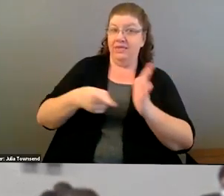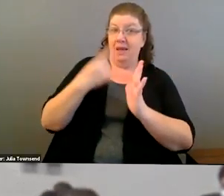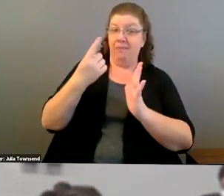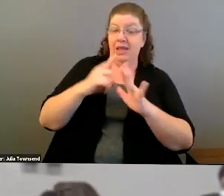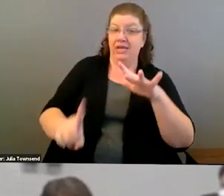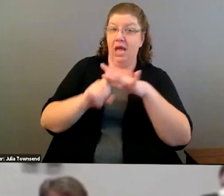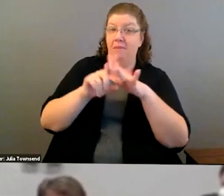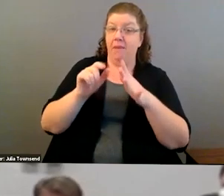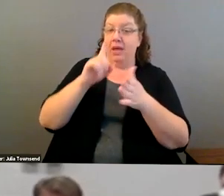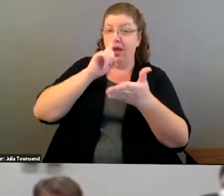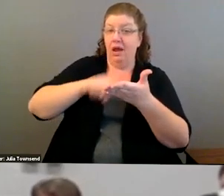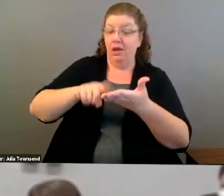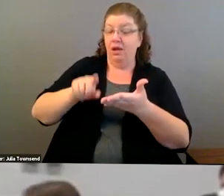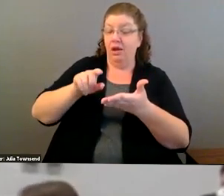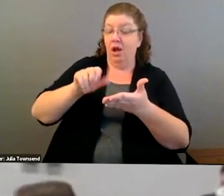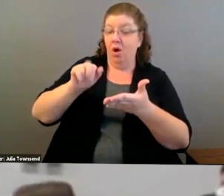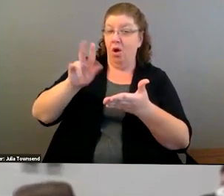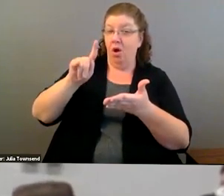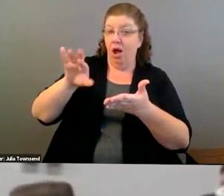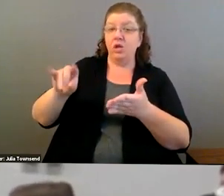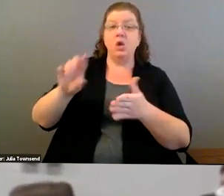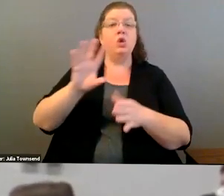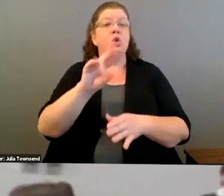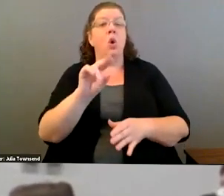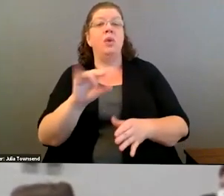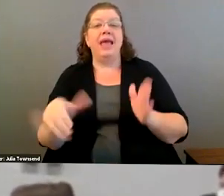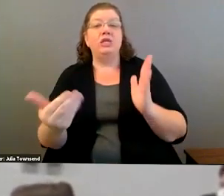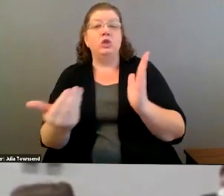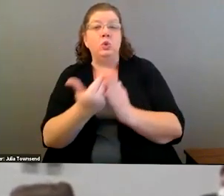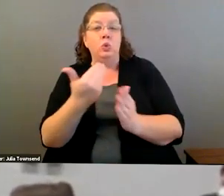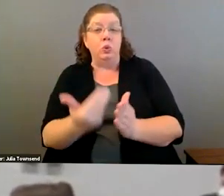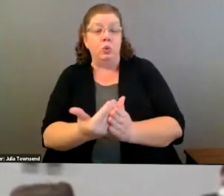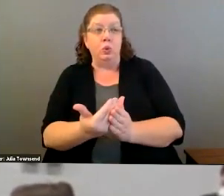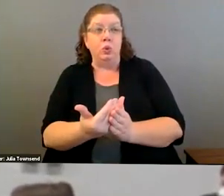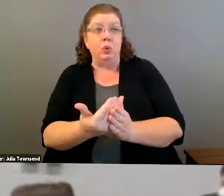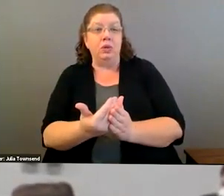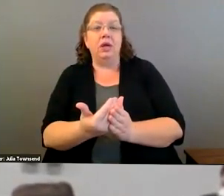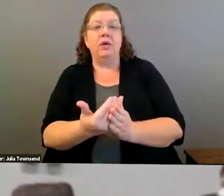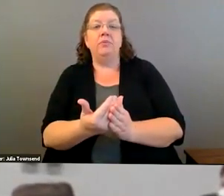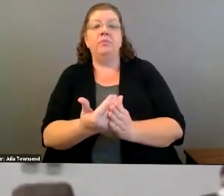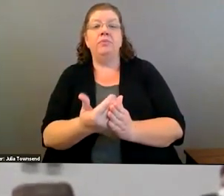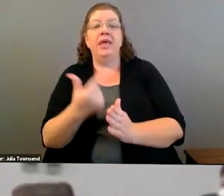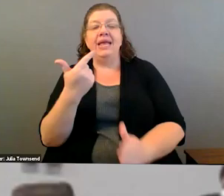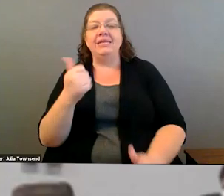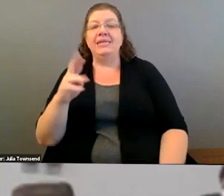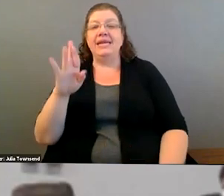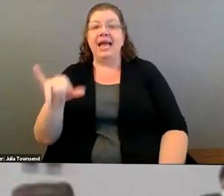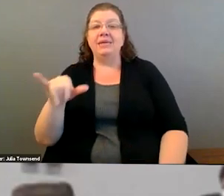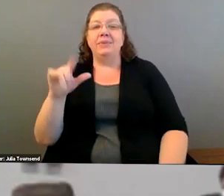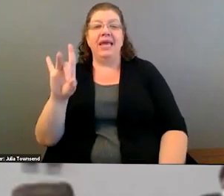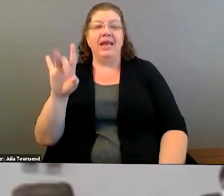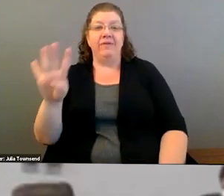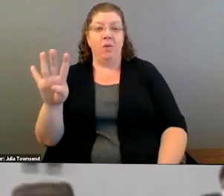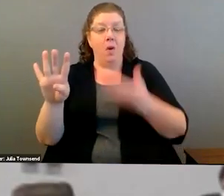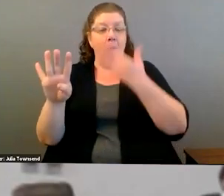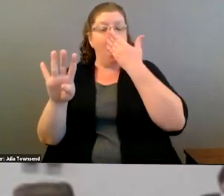en las auditorias en el pasado no es una nueva schiavi 84